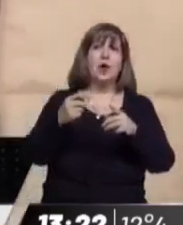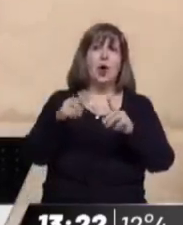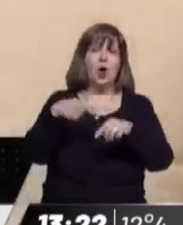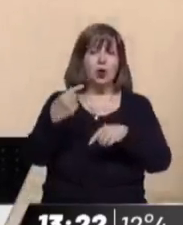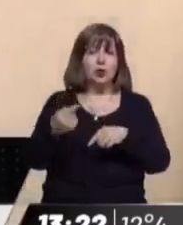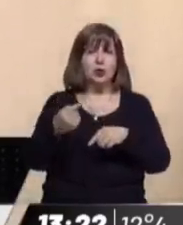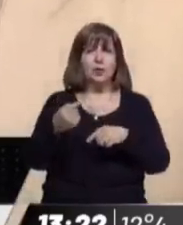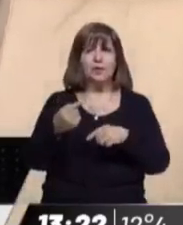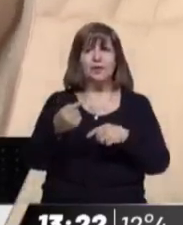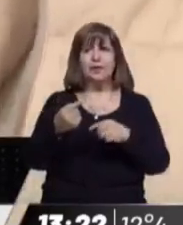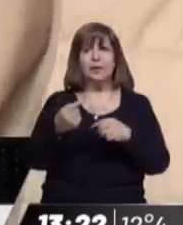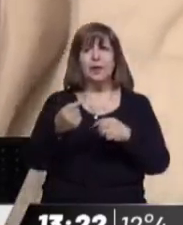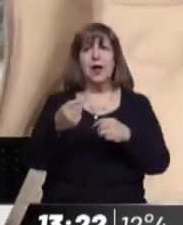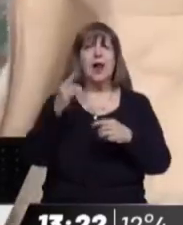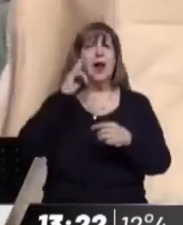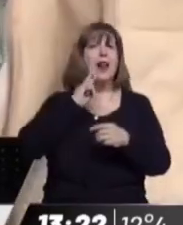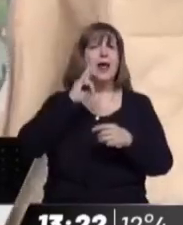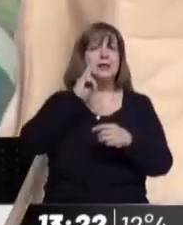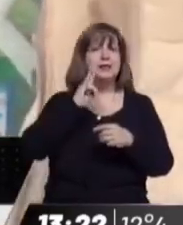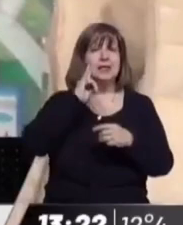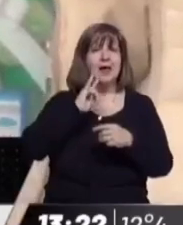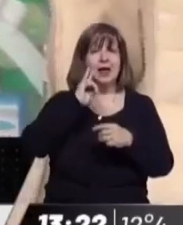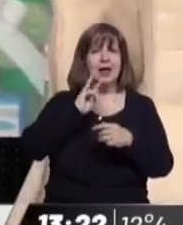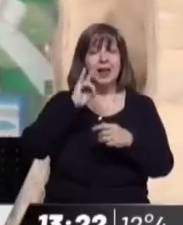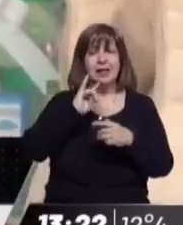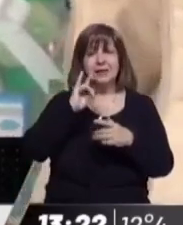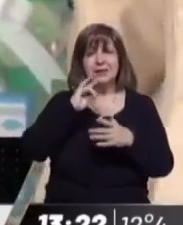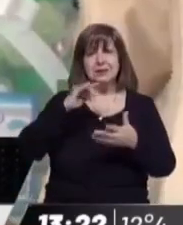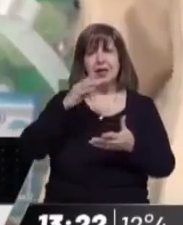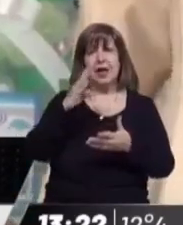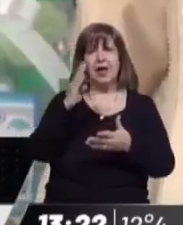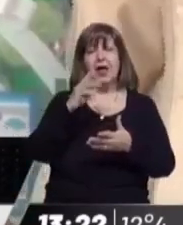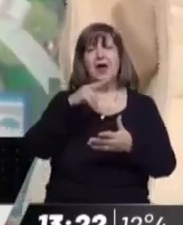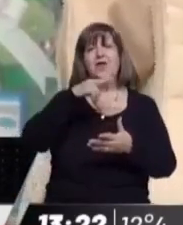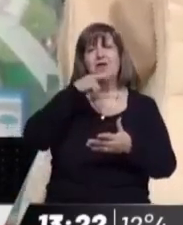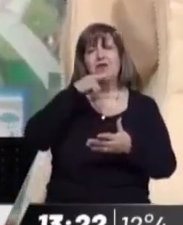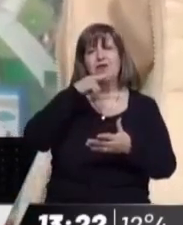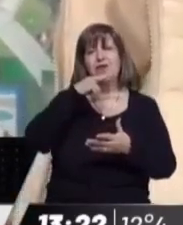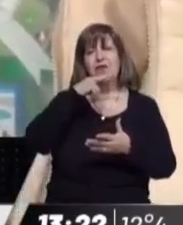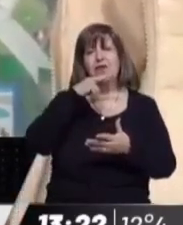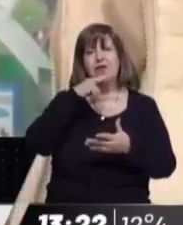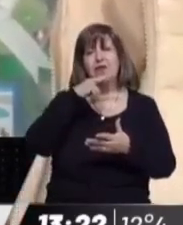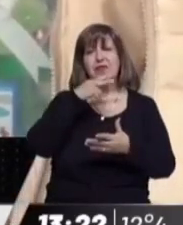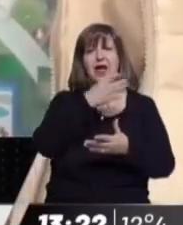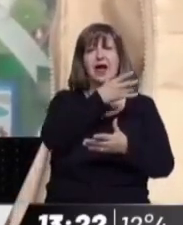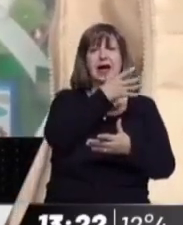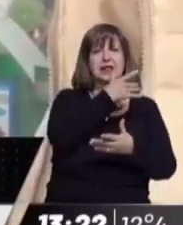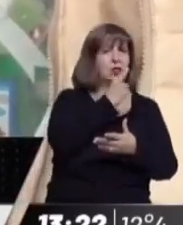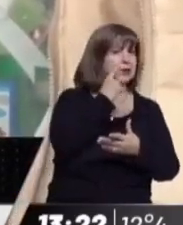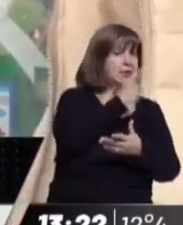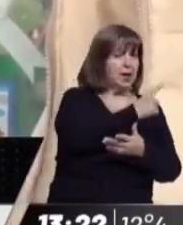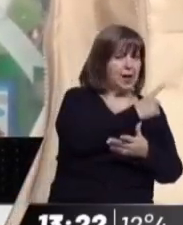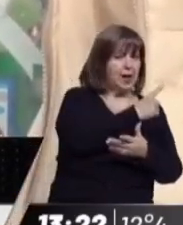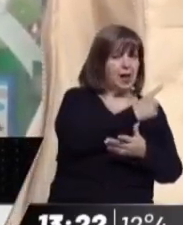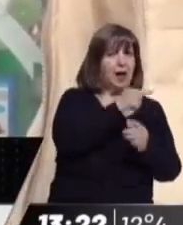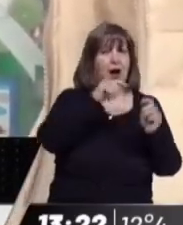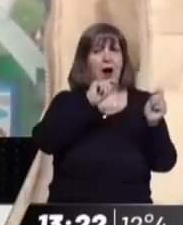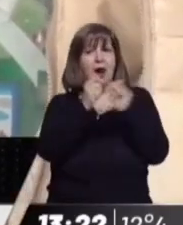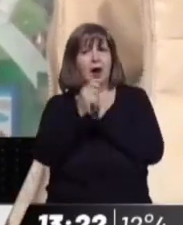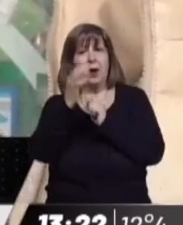peor ha sido por ejemplo una leche maternizada te doy la de la B corta 14000 pesos están